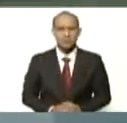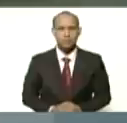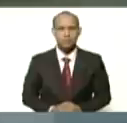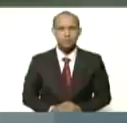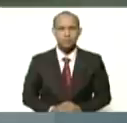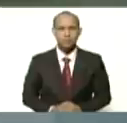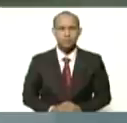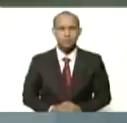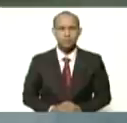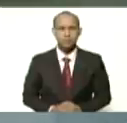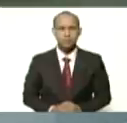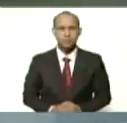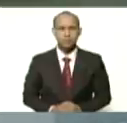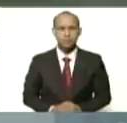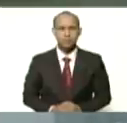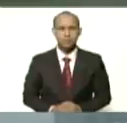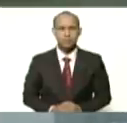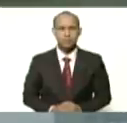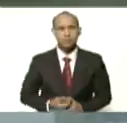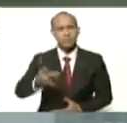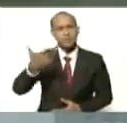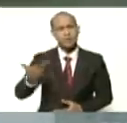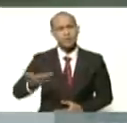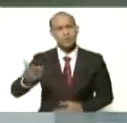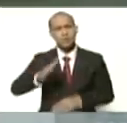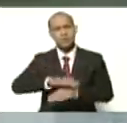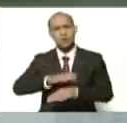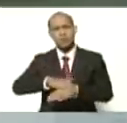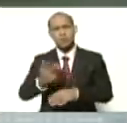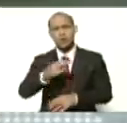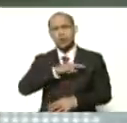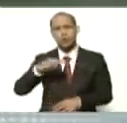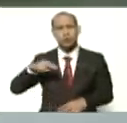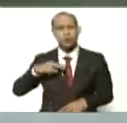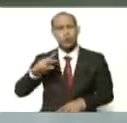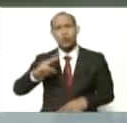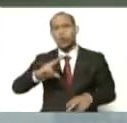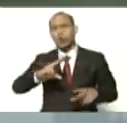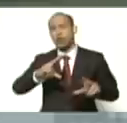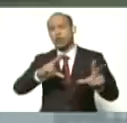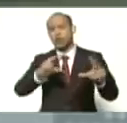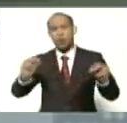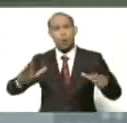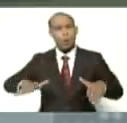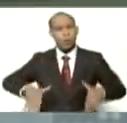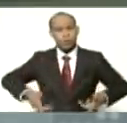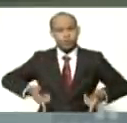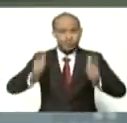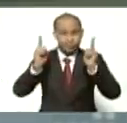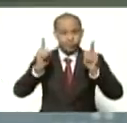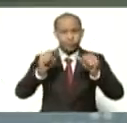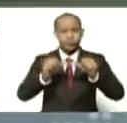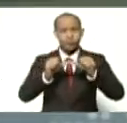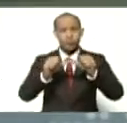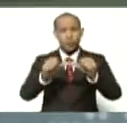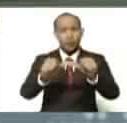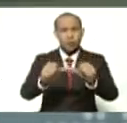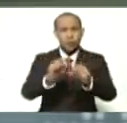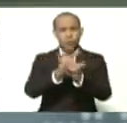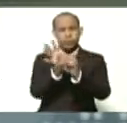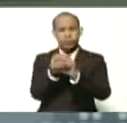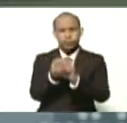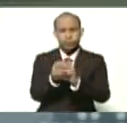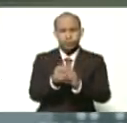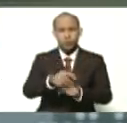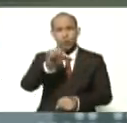el residente porque nosotros no podemos dejar que avances tenemos que tener 1